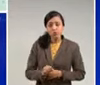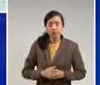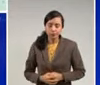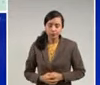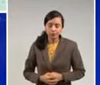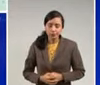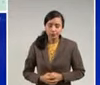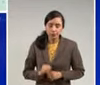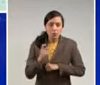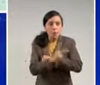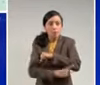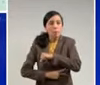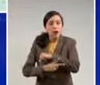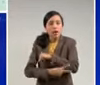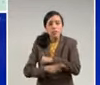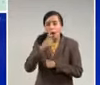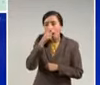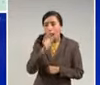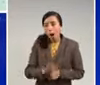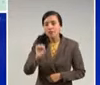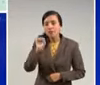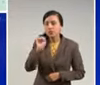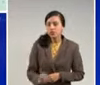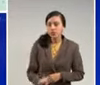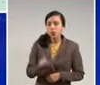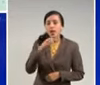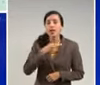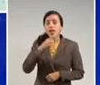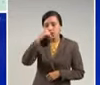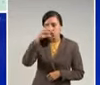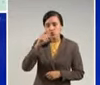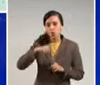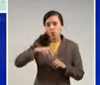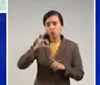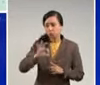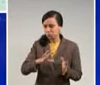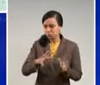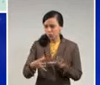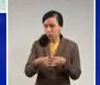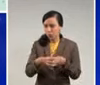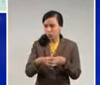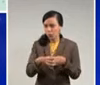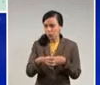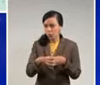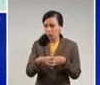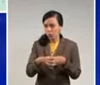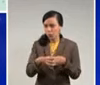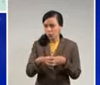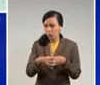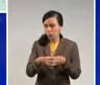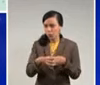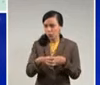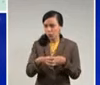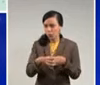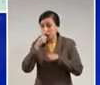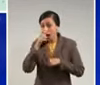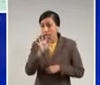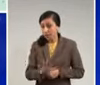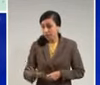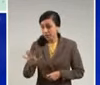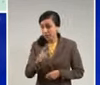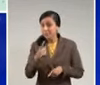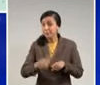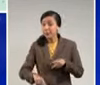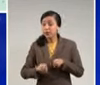Los países eran Sudáfrica, Lesoto, un grupo de 6 países de África. Sin embargo, se ha ido